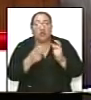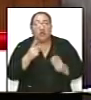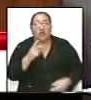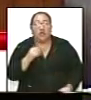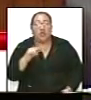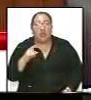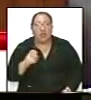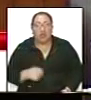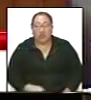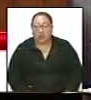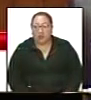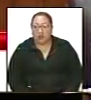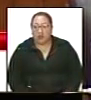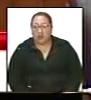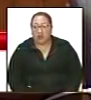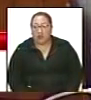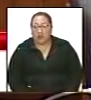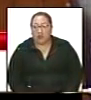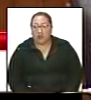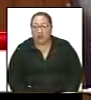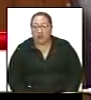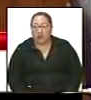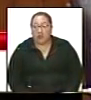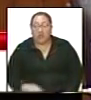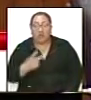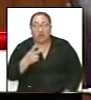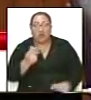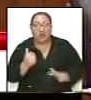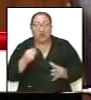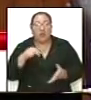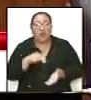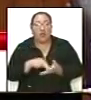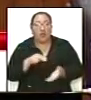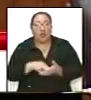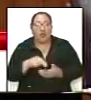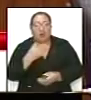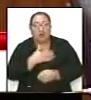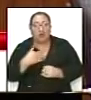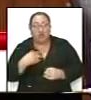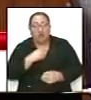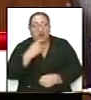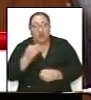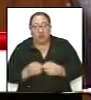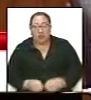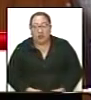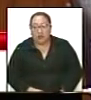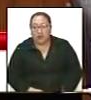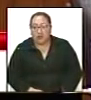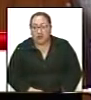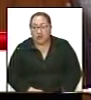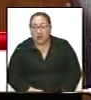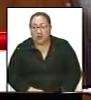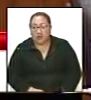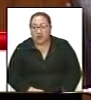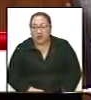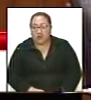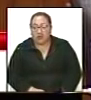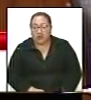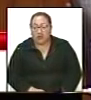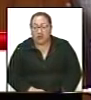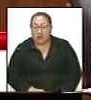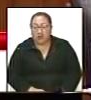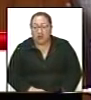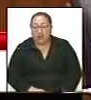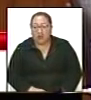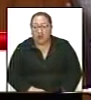Donaire. El 26 de noviembre, el presidente del Poder Judicial reitera al Congreso